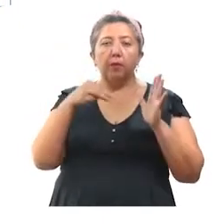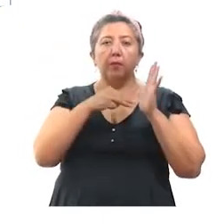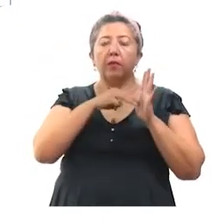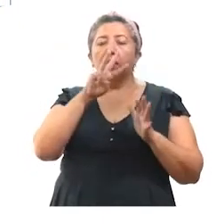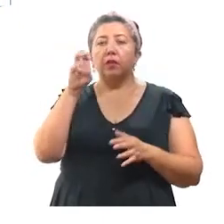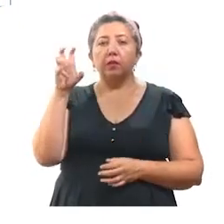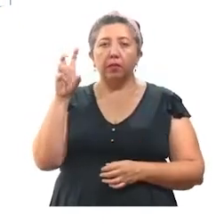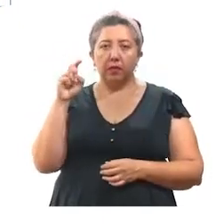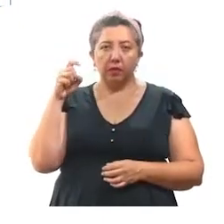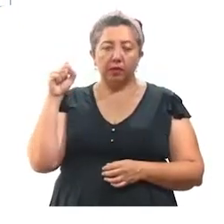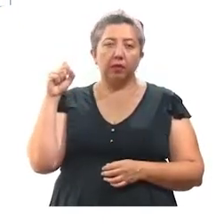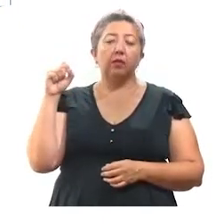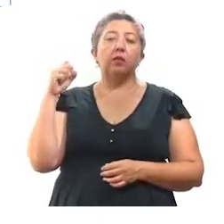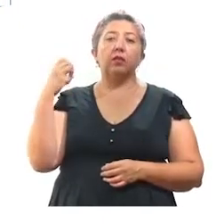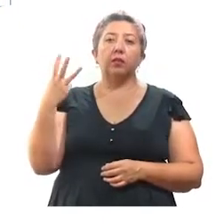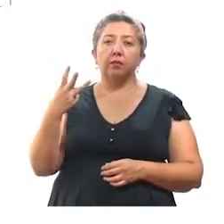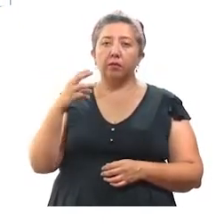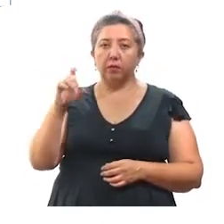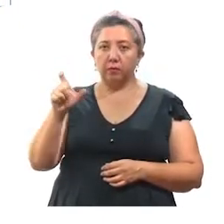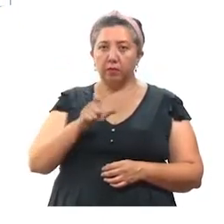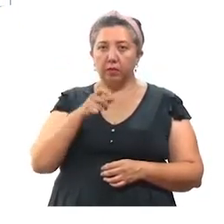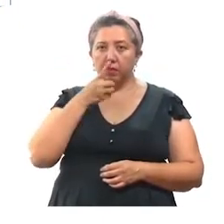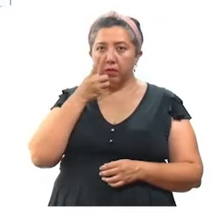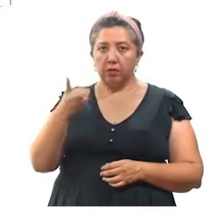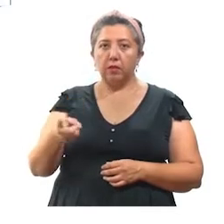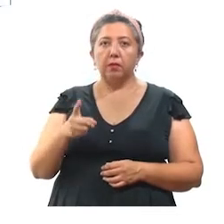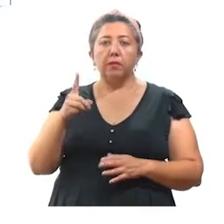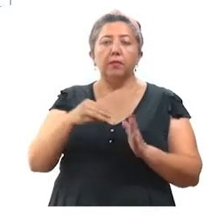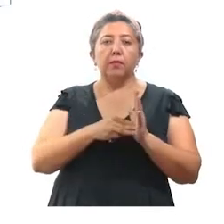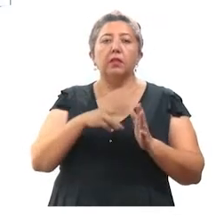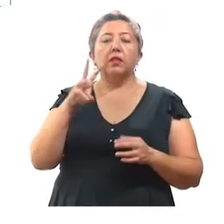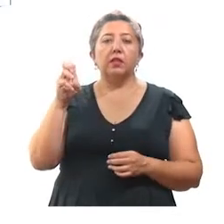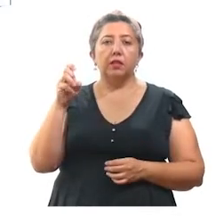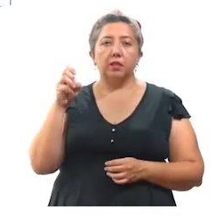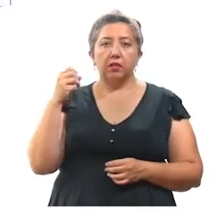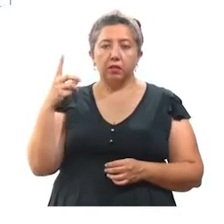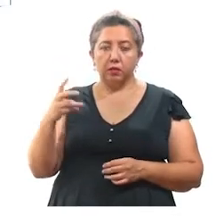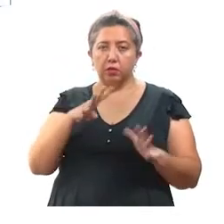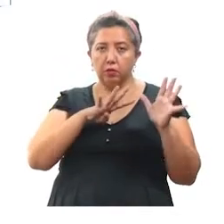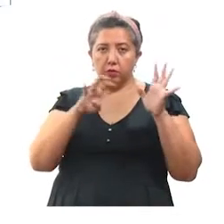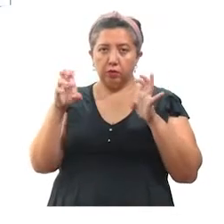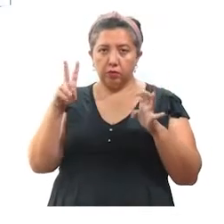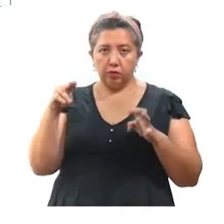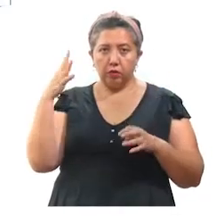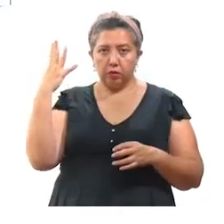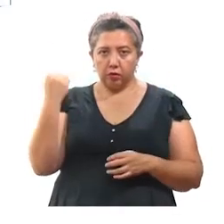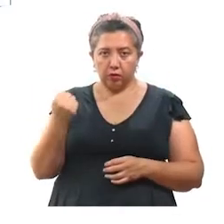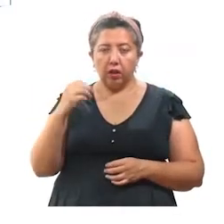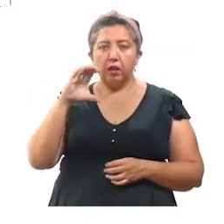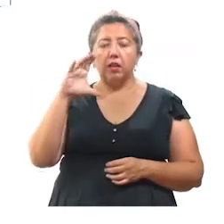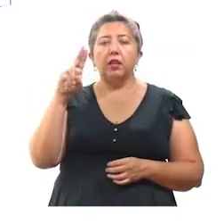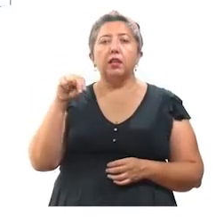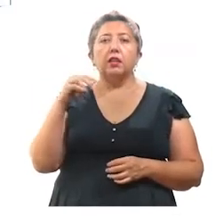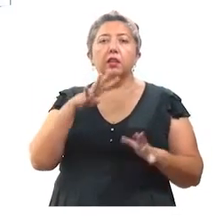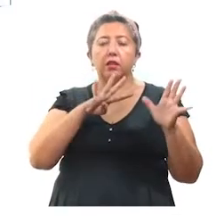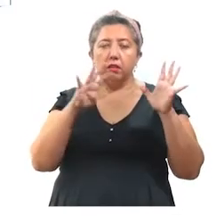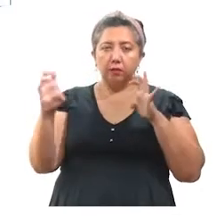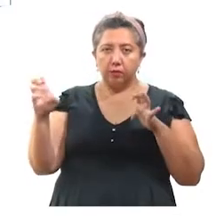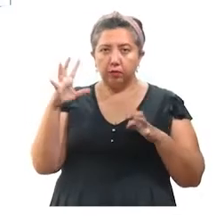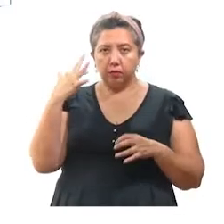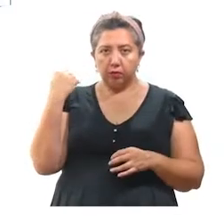1.323 maskana 1.093 izamal 989 a kan que